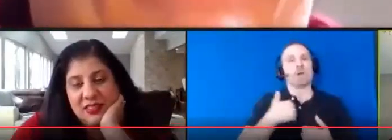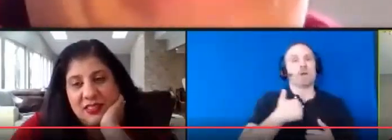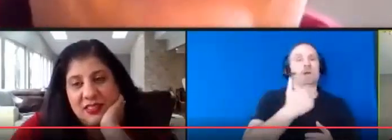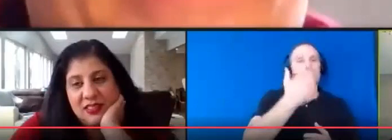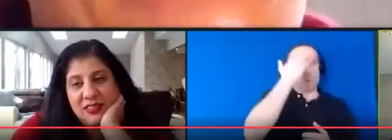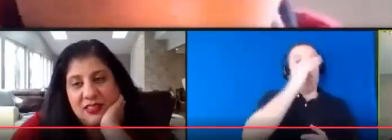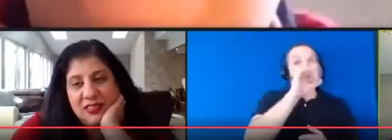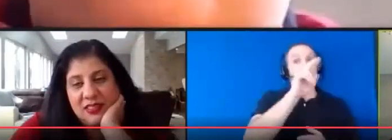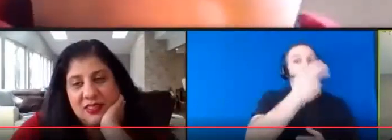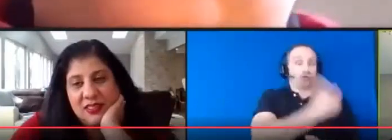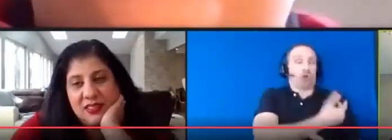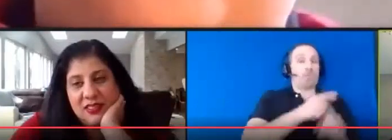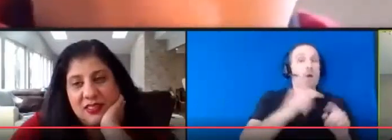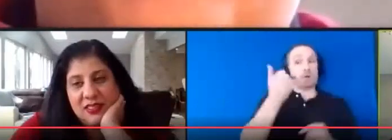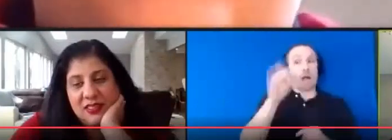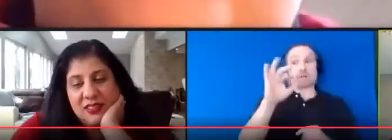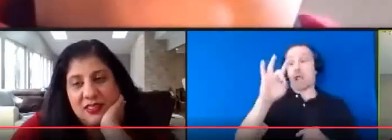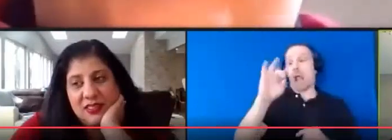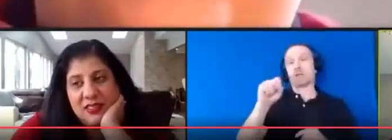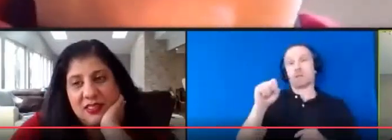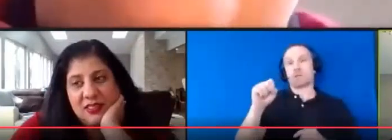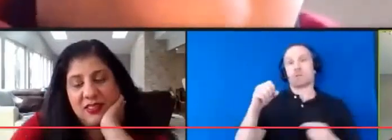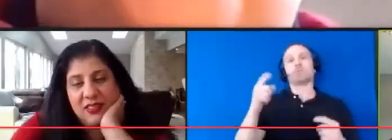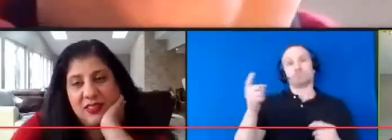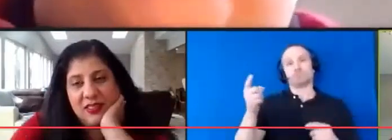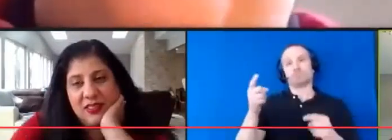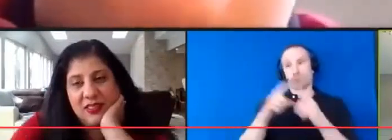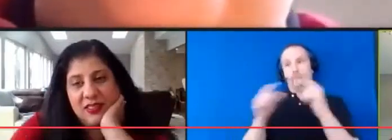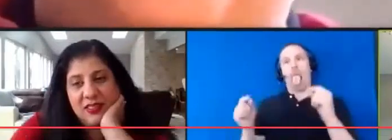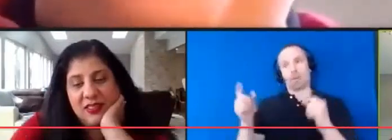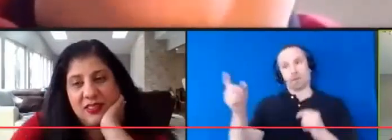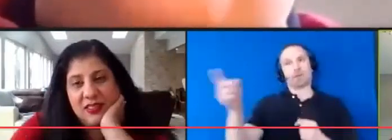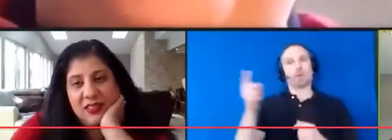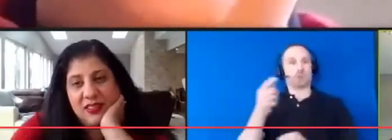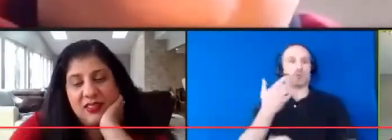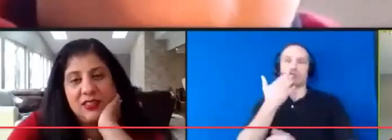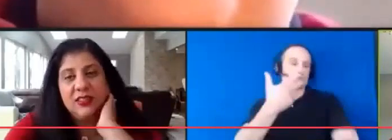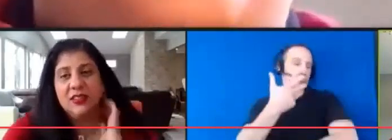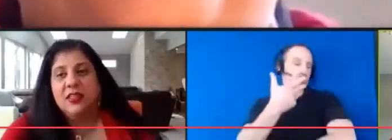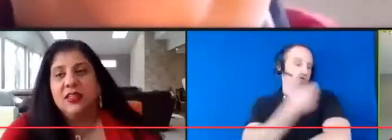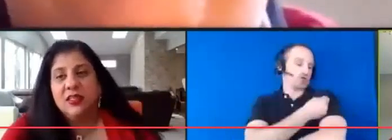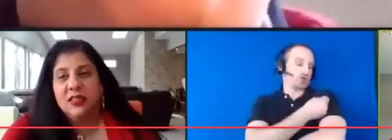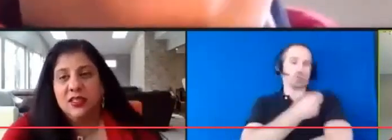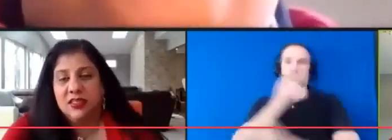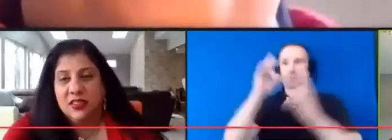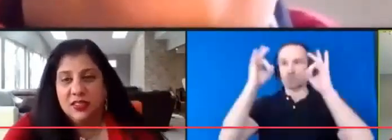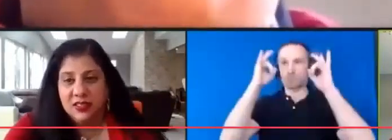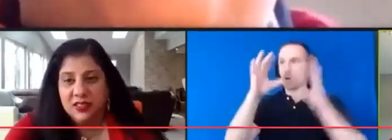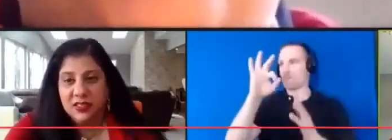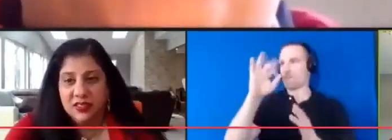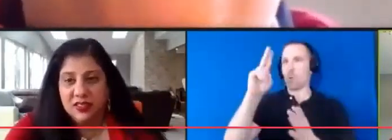sabemos que los dos chiquitos no les gusta compartir sus juguetes pero les gusta compartir el moco en los juguetes